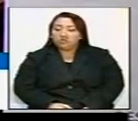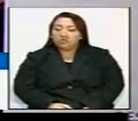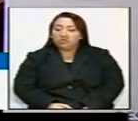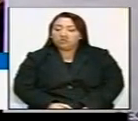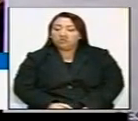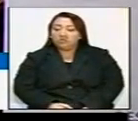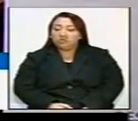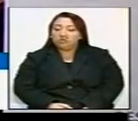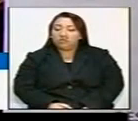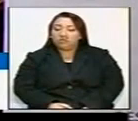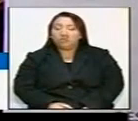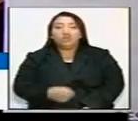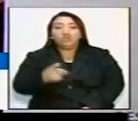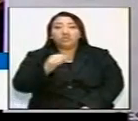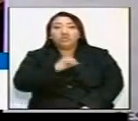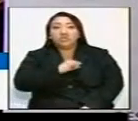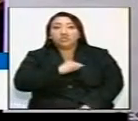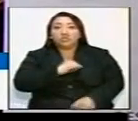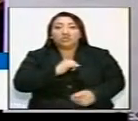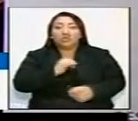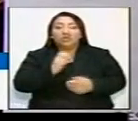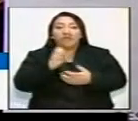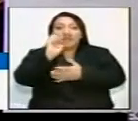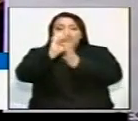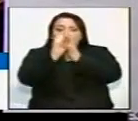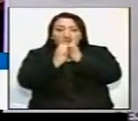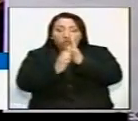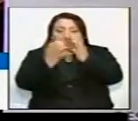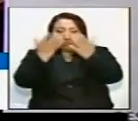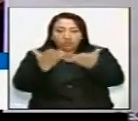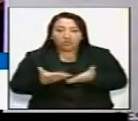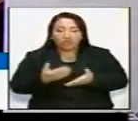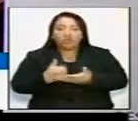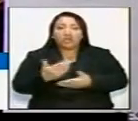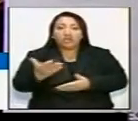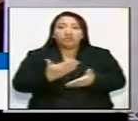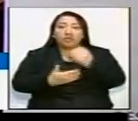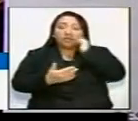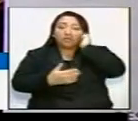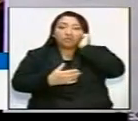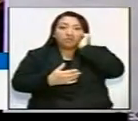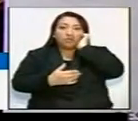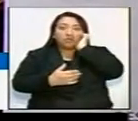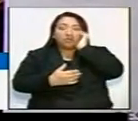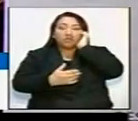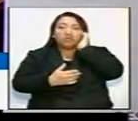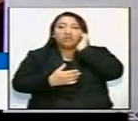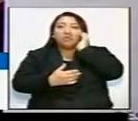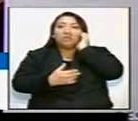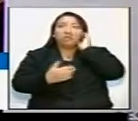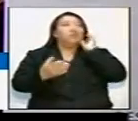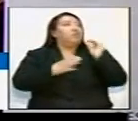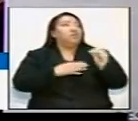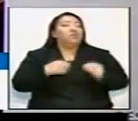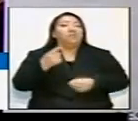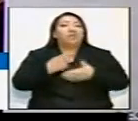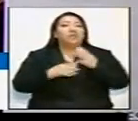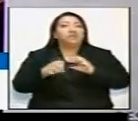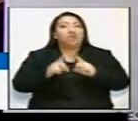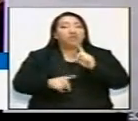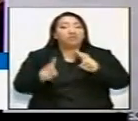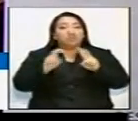organismo estatutario el cual recibe pedidos del gobierno para llevar a cabo